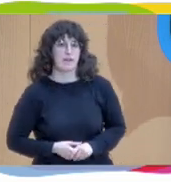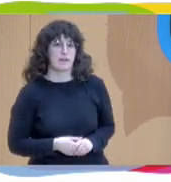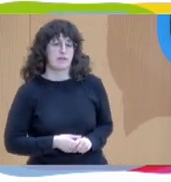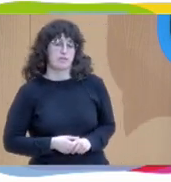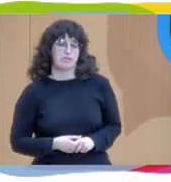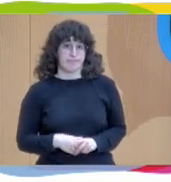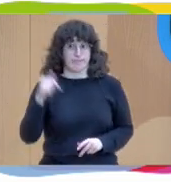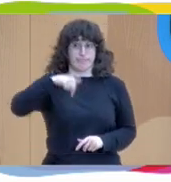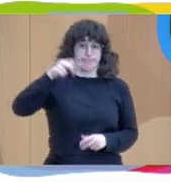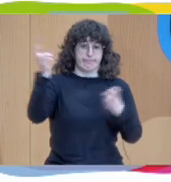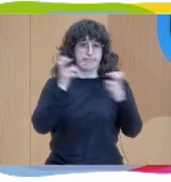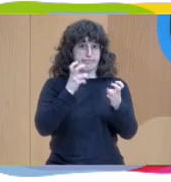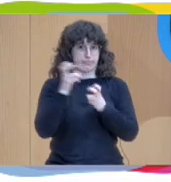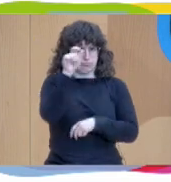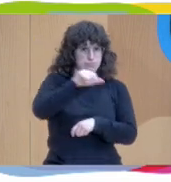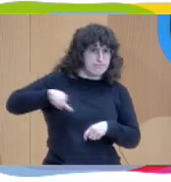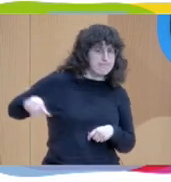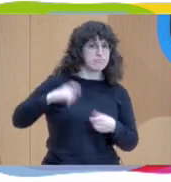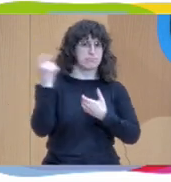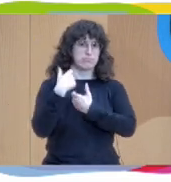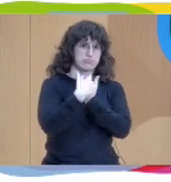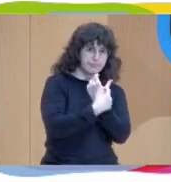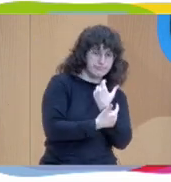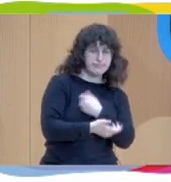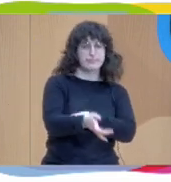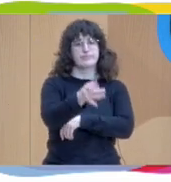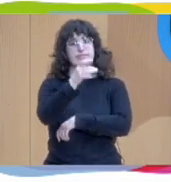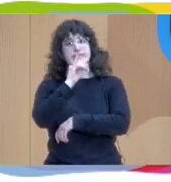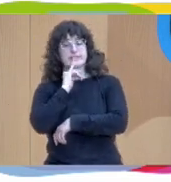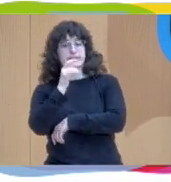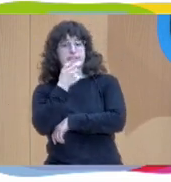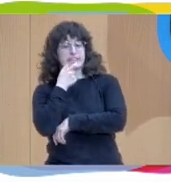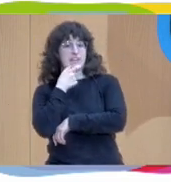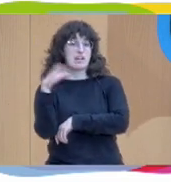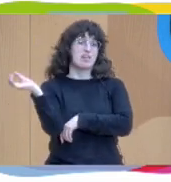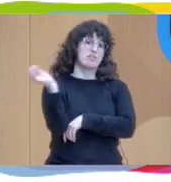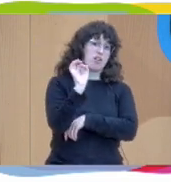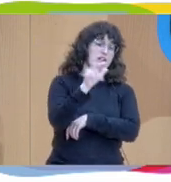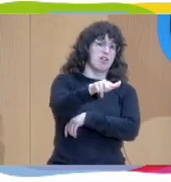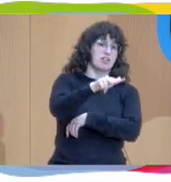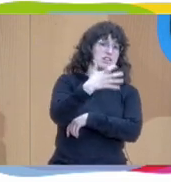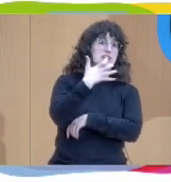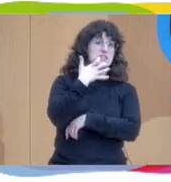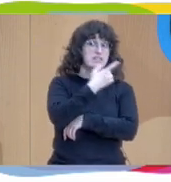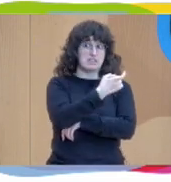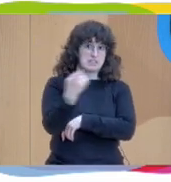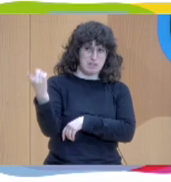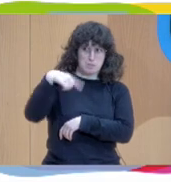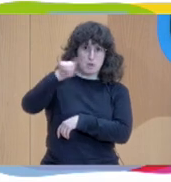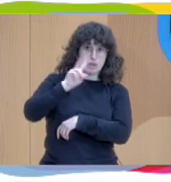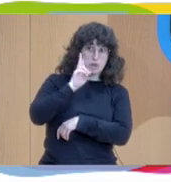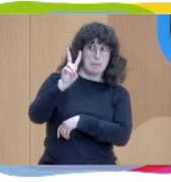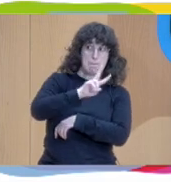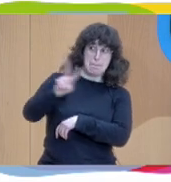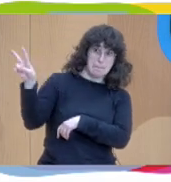aquí ponentes que van a intervenir tanto en inglés como en castellano si necesitáis dispositivos de traducción simultánea los habéis visto a la entrada en el